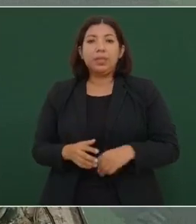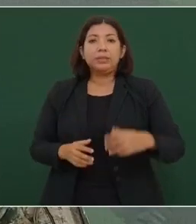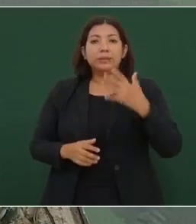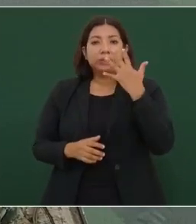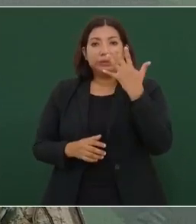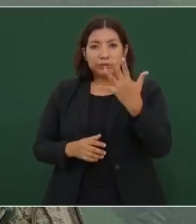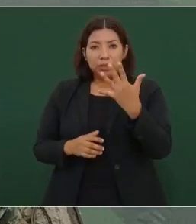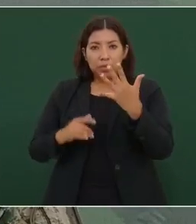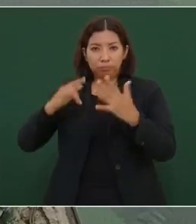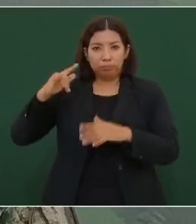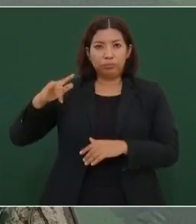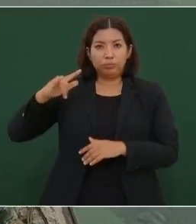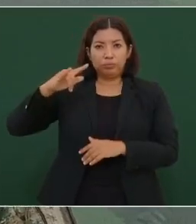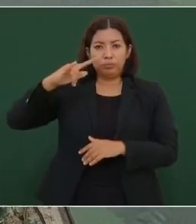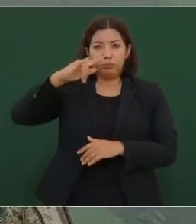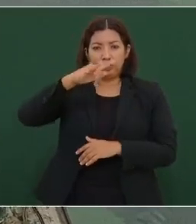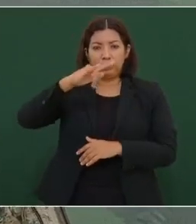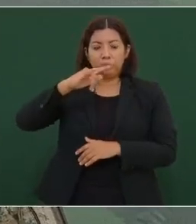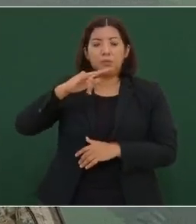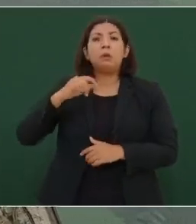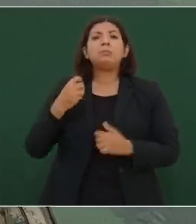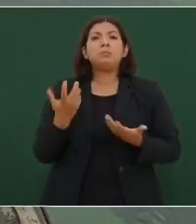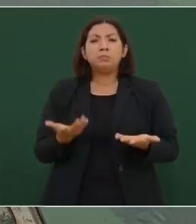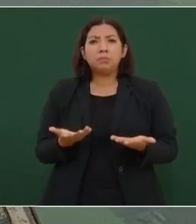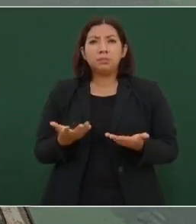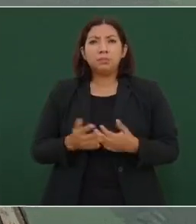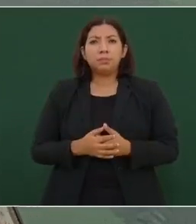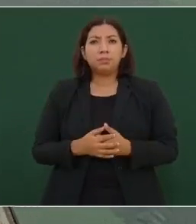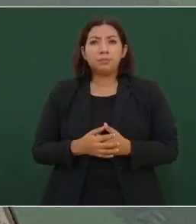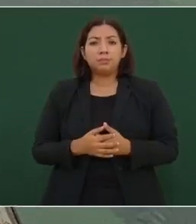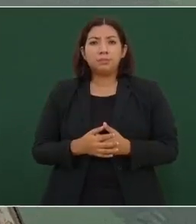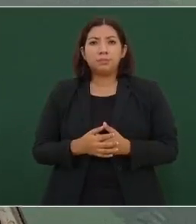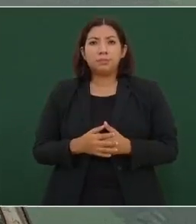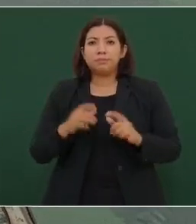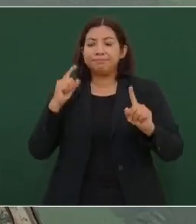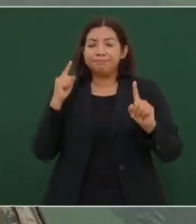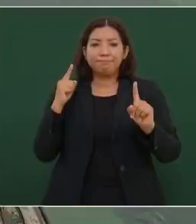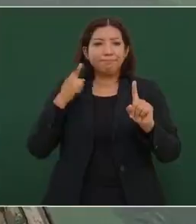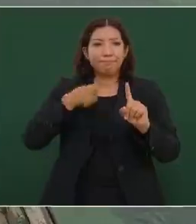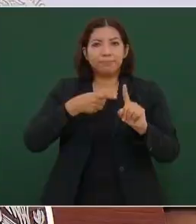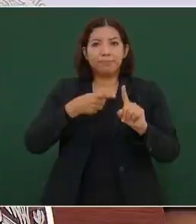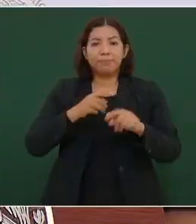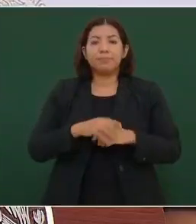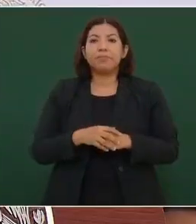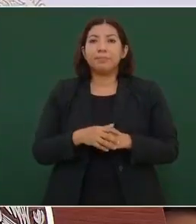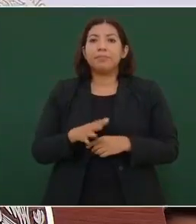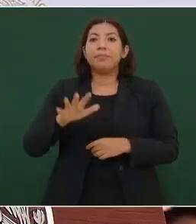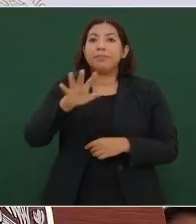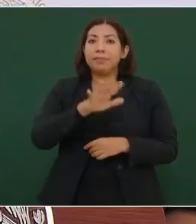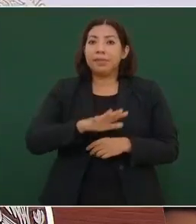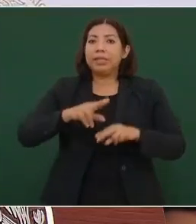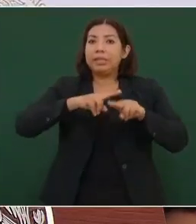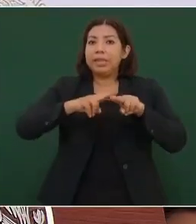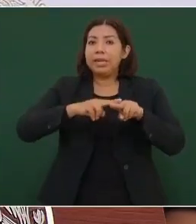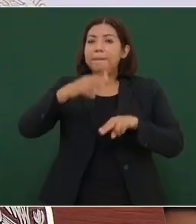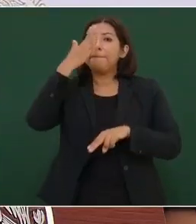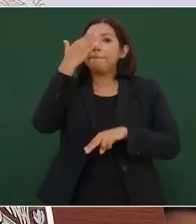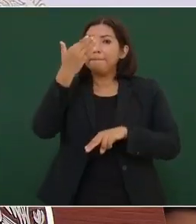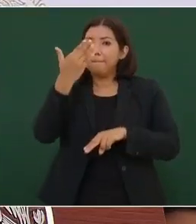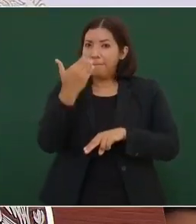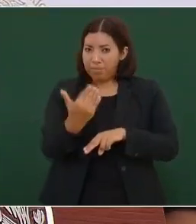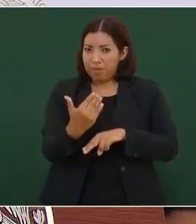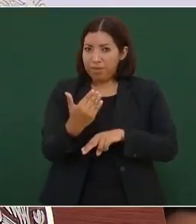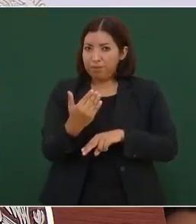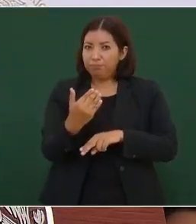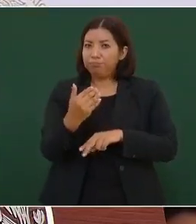aeronaves que estarán destinadas exclusivamente para la seguridad del tren. Esas